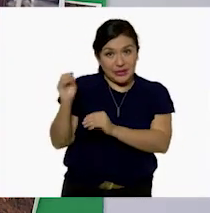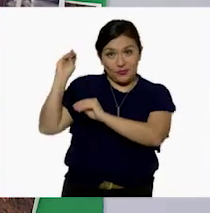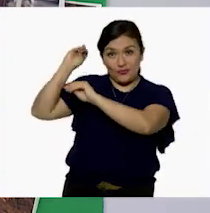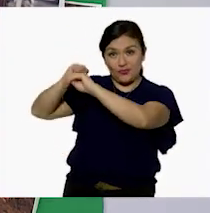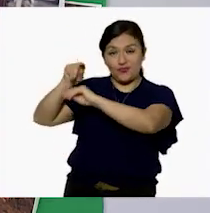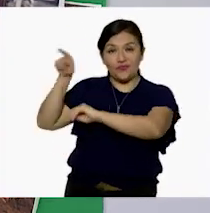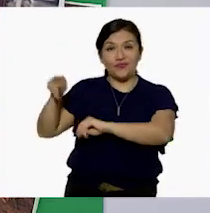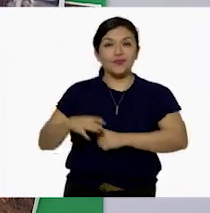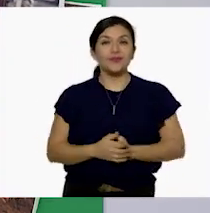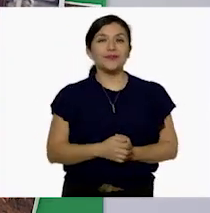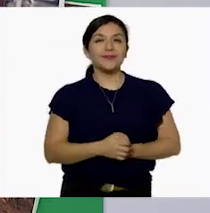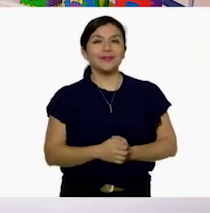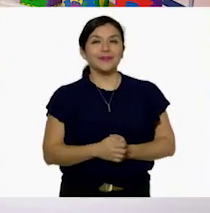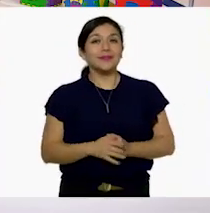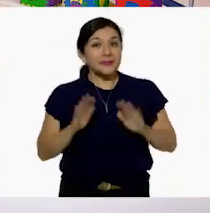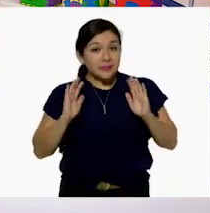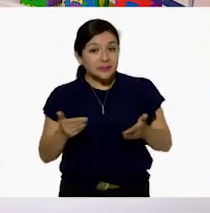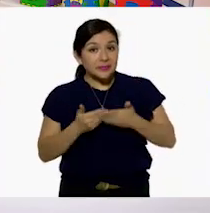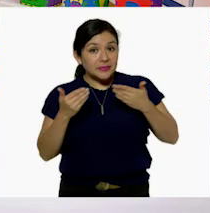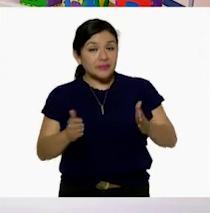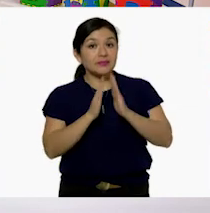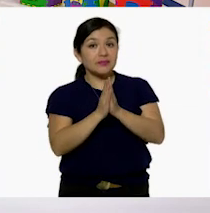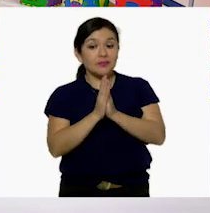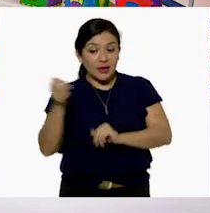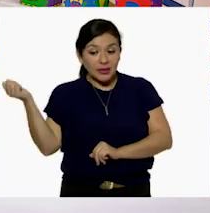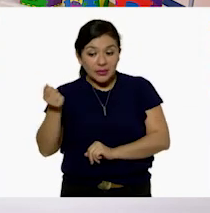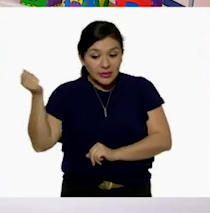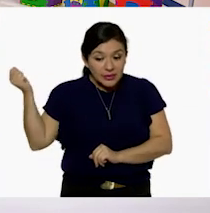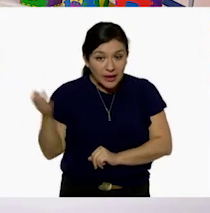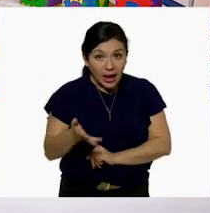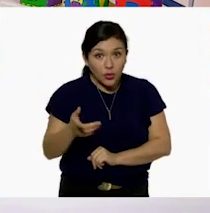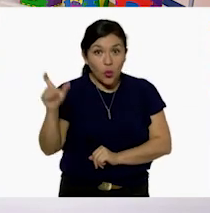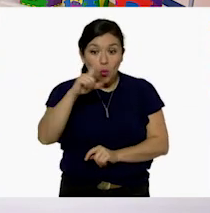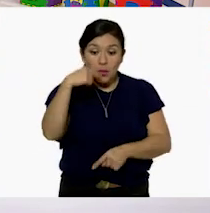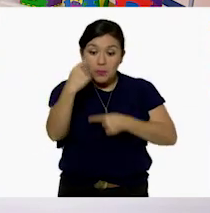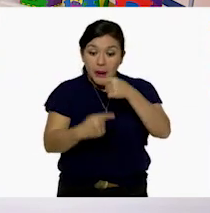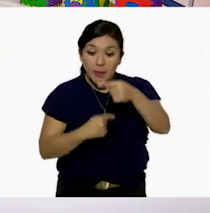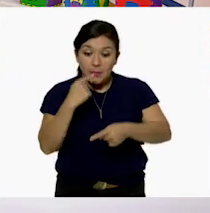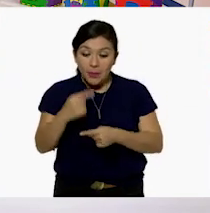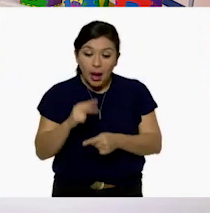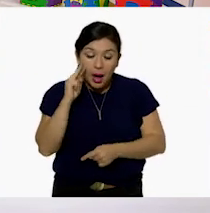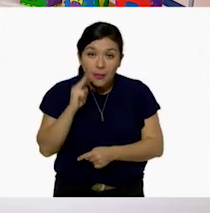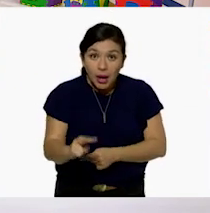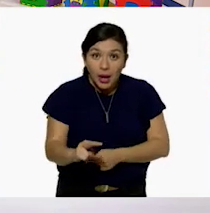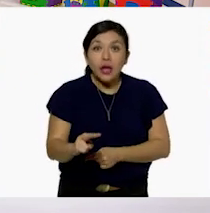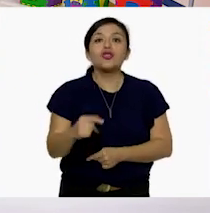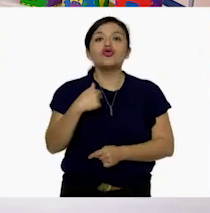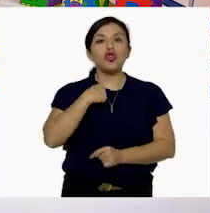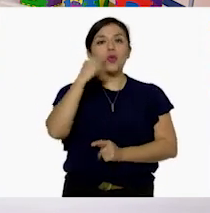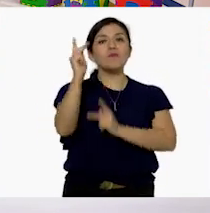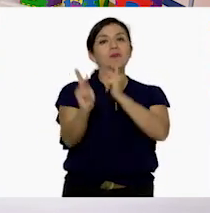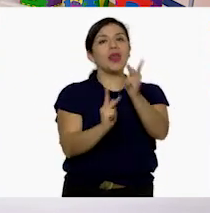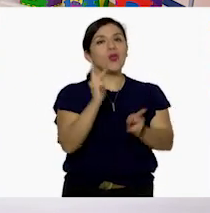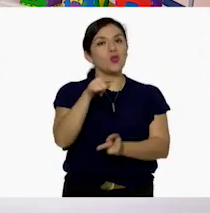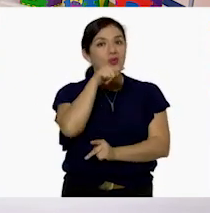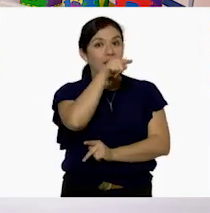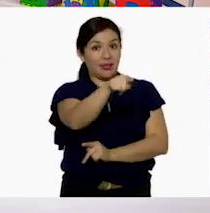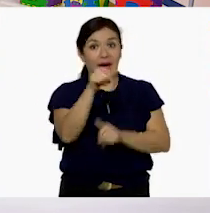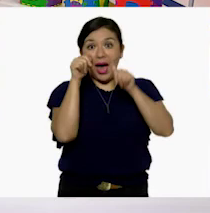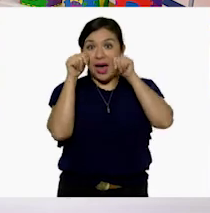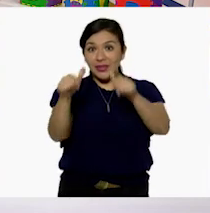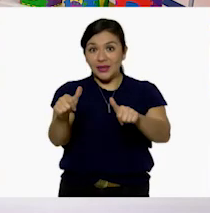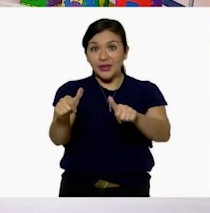Listo. Ahora, yo te voy a pedir que tires el dado. Ajá. Cuando caigas en una casilla, yo te voy a hacer una pregunta.